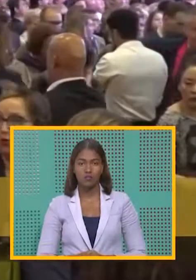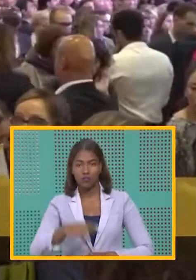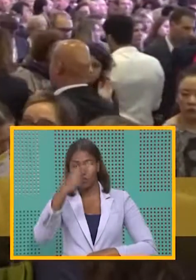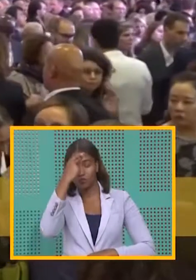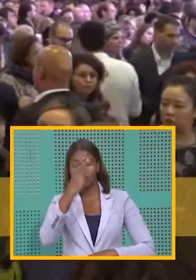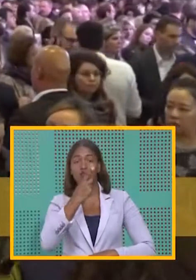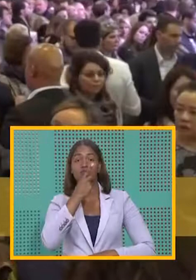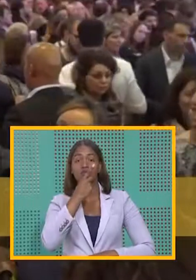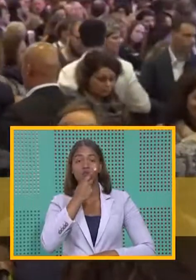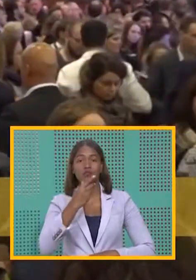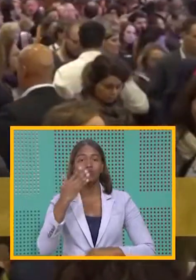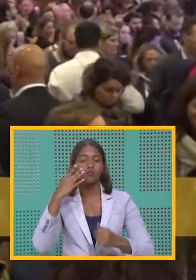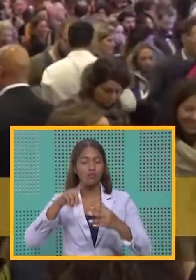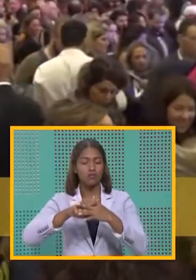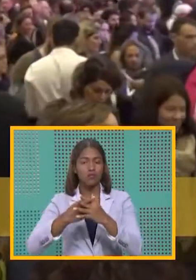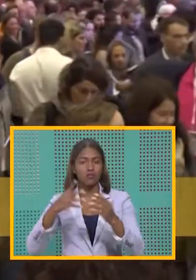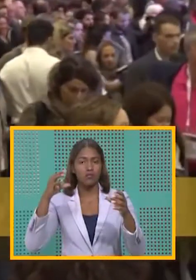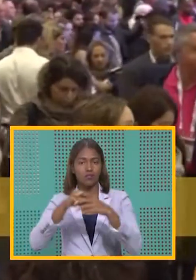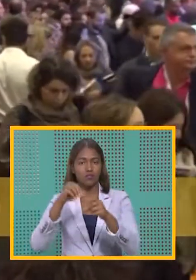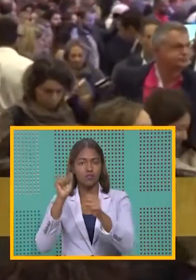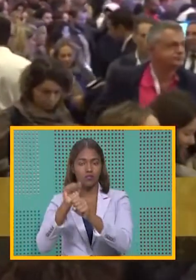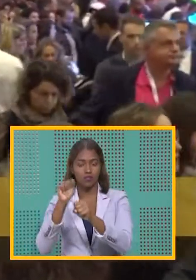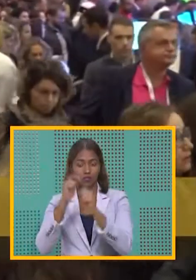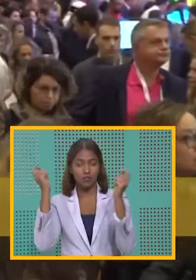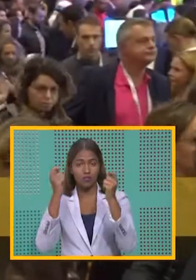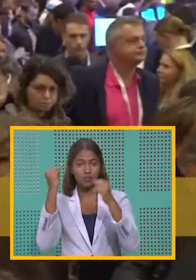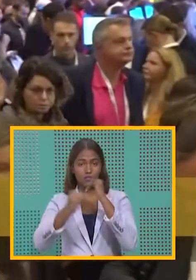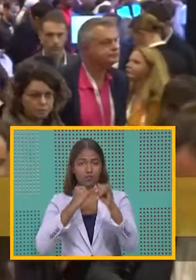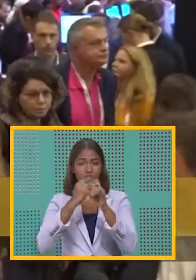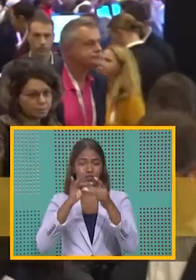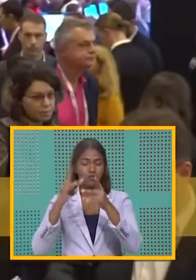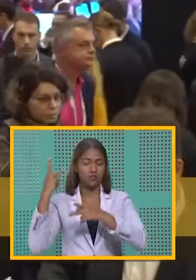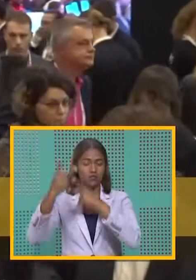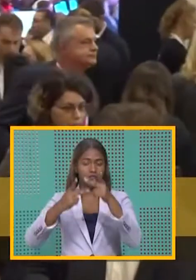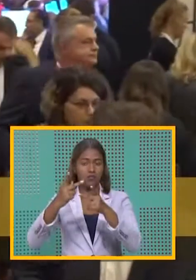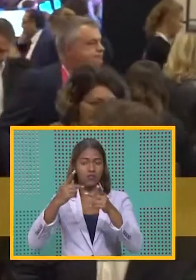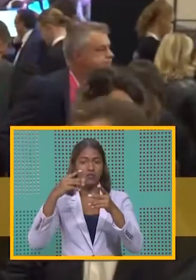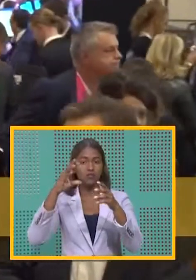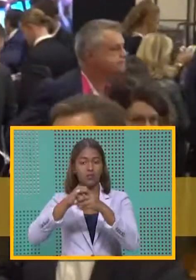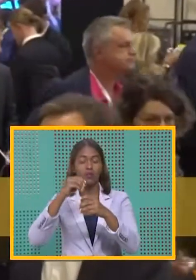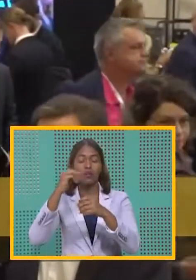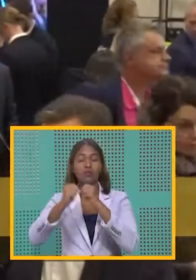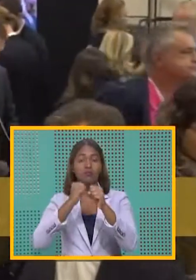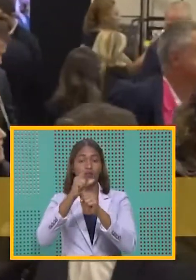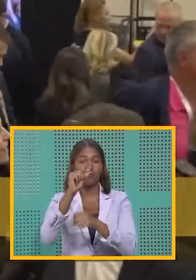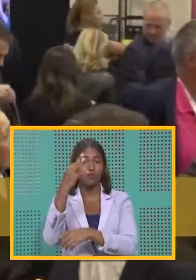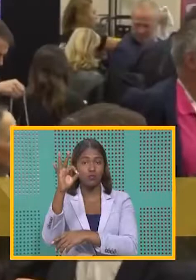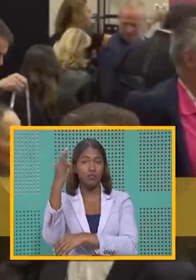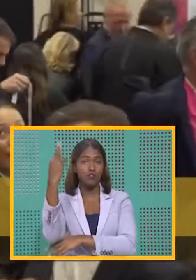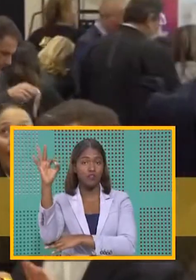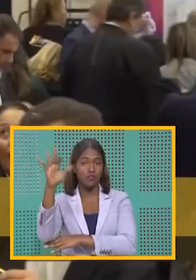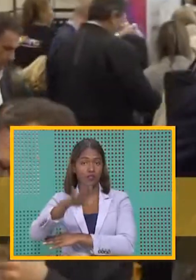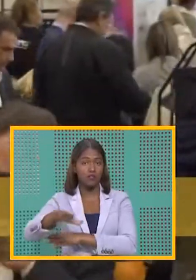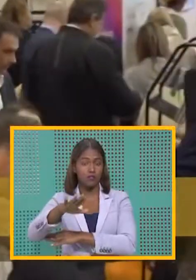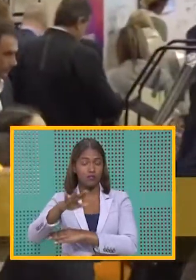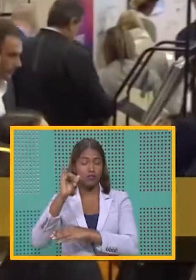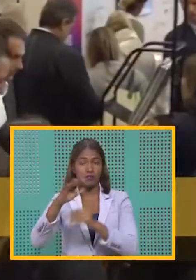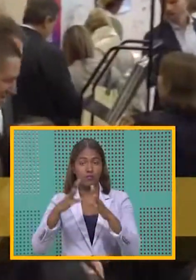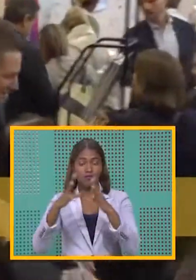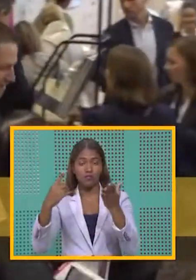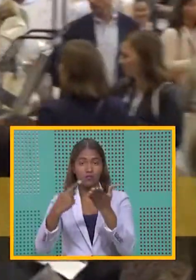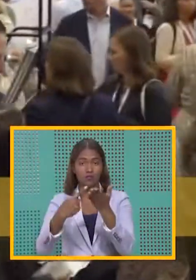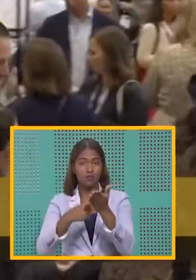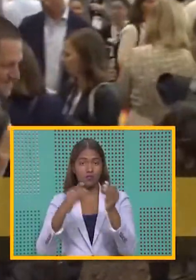República Dominicana inicia participación en Feria Internacional de Turismo Top Resa 2019 en Francia. Esto y